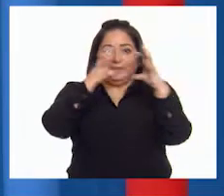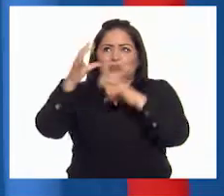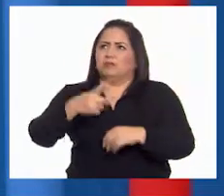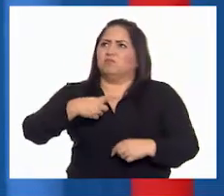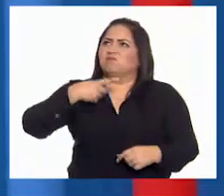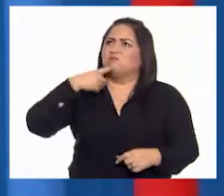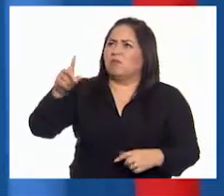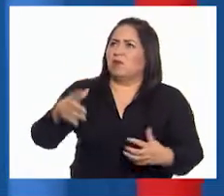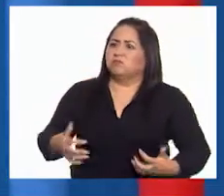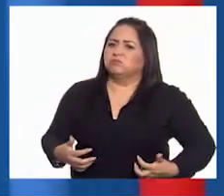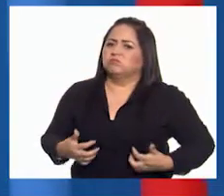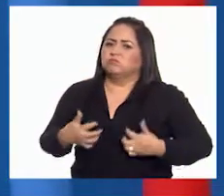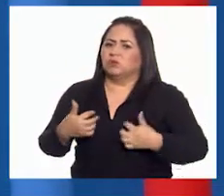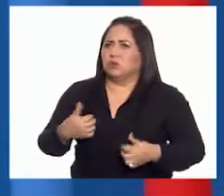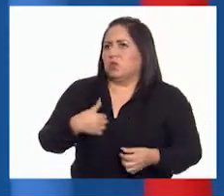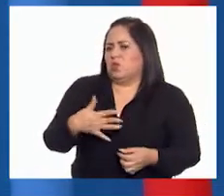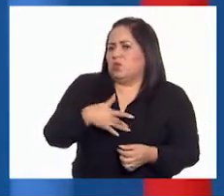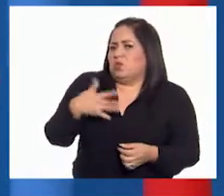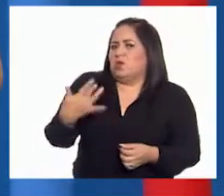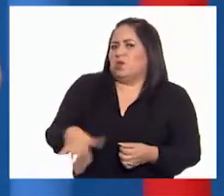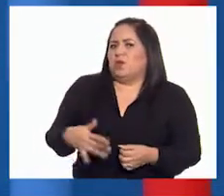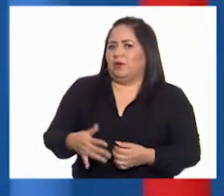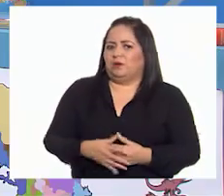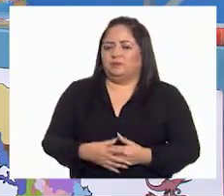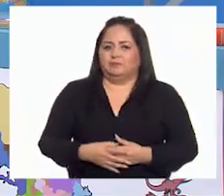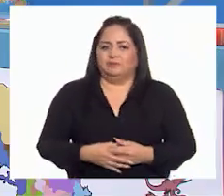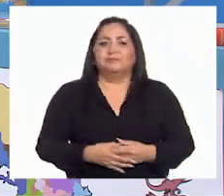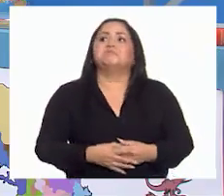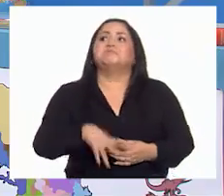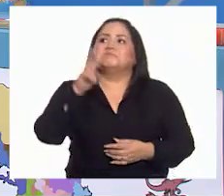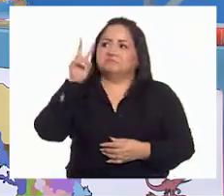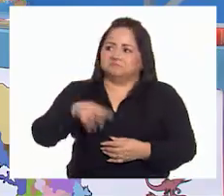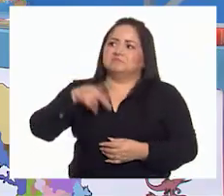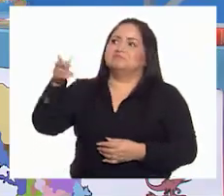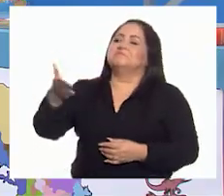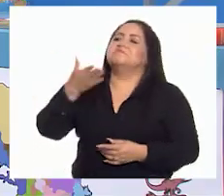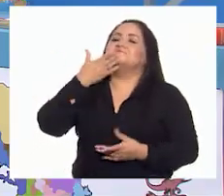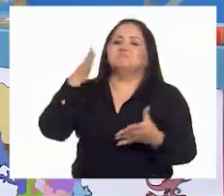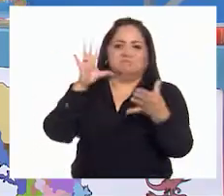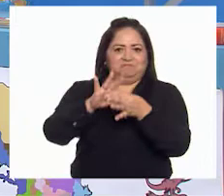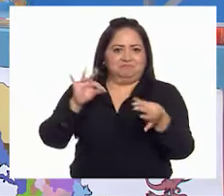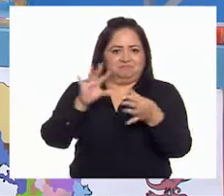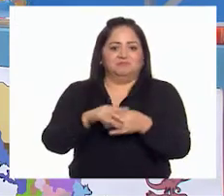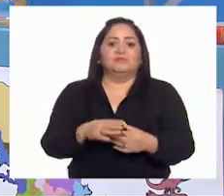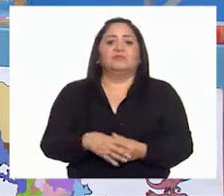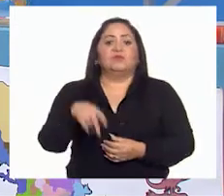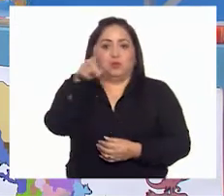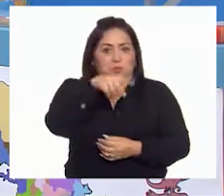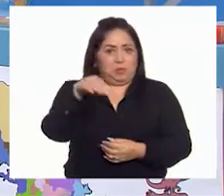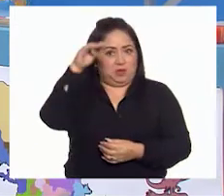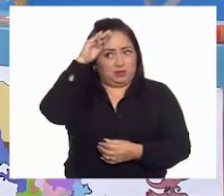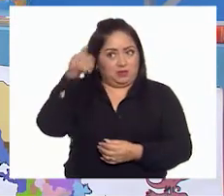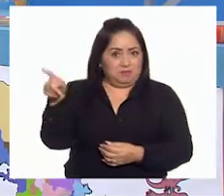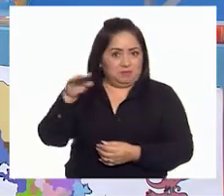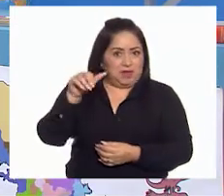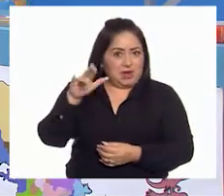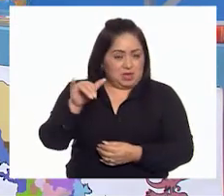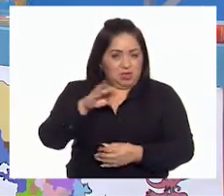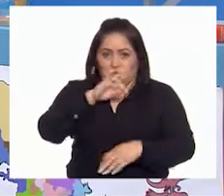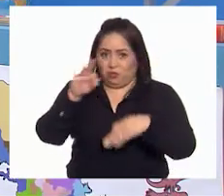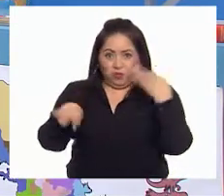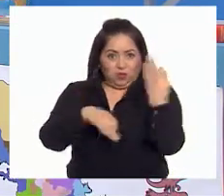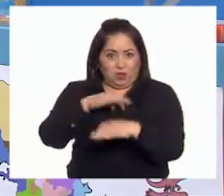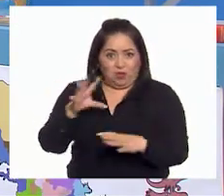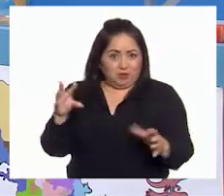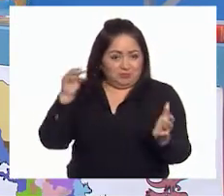reclaman y le expresan su dolor. María, me gusta mucho tu interpretación. ¿Consideran que María incluyó todas